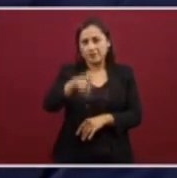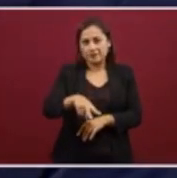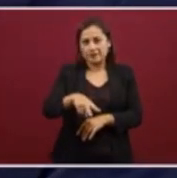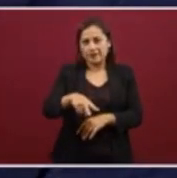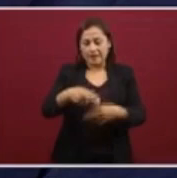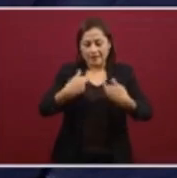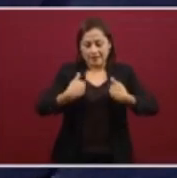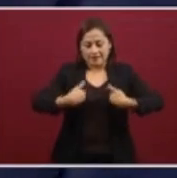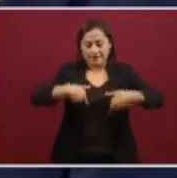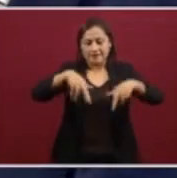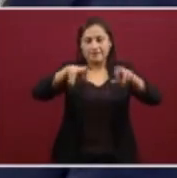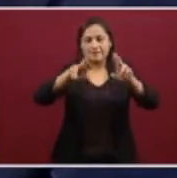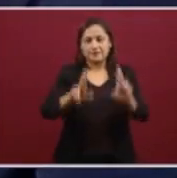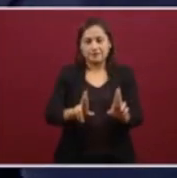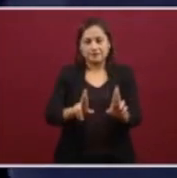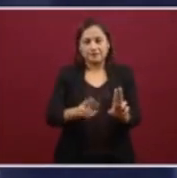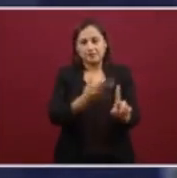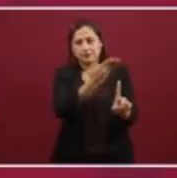quienes están llevando a cabo